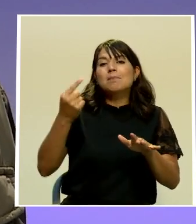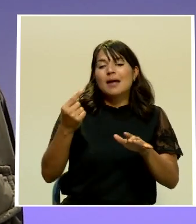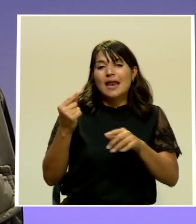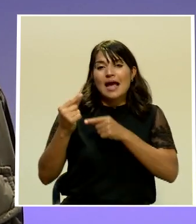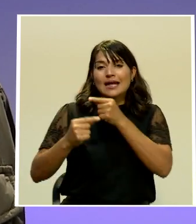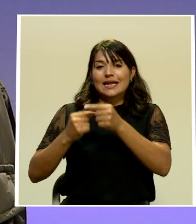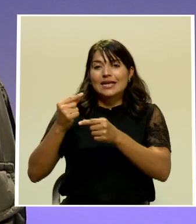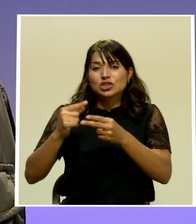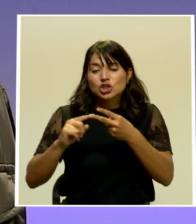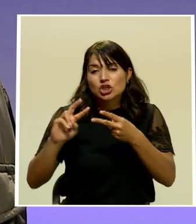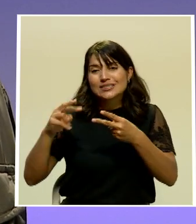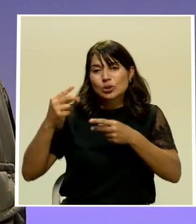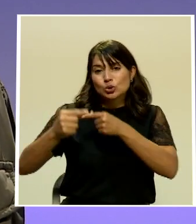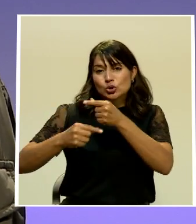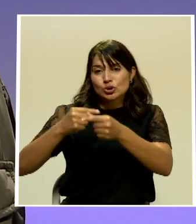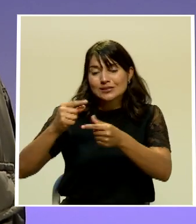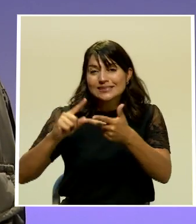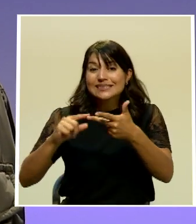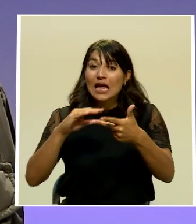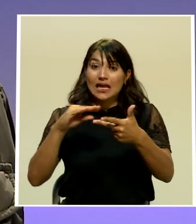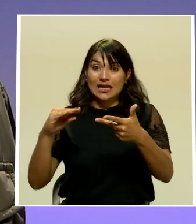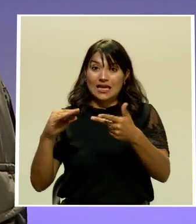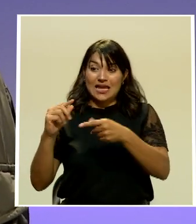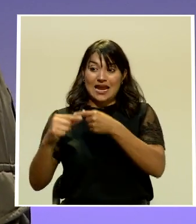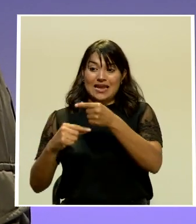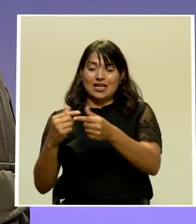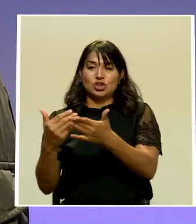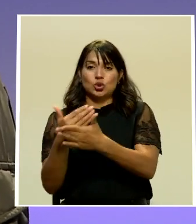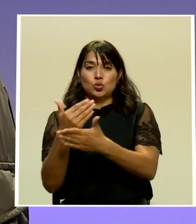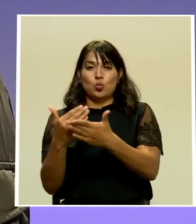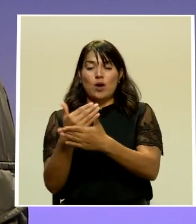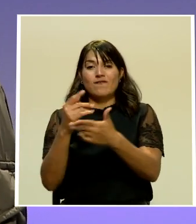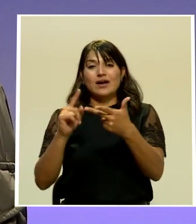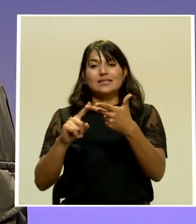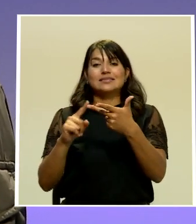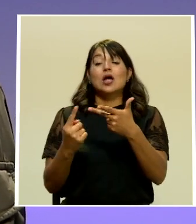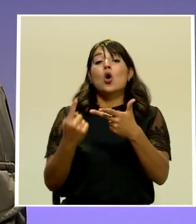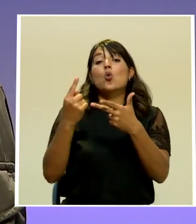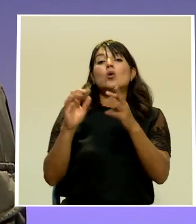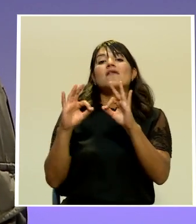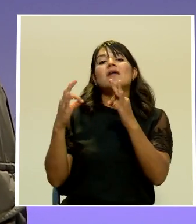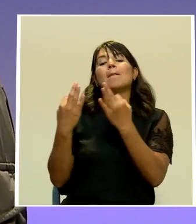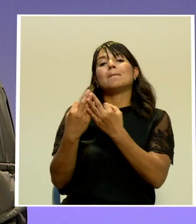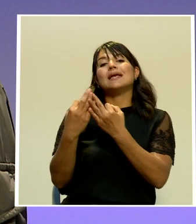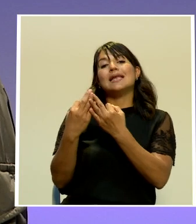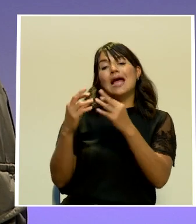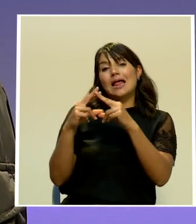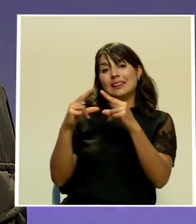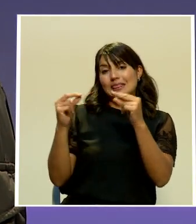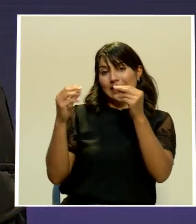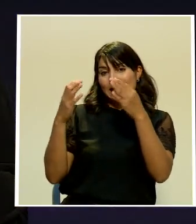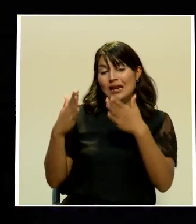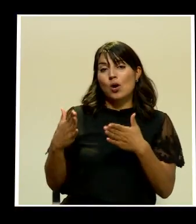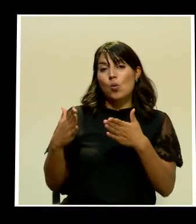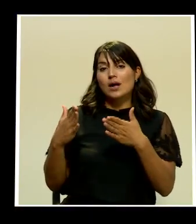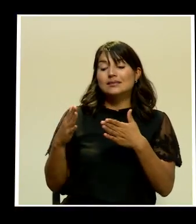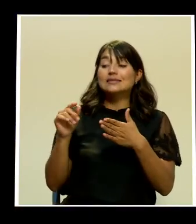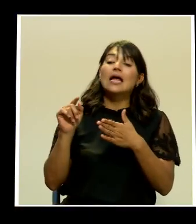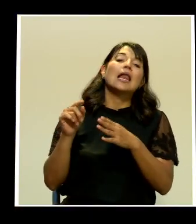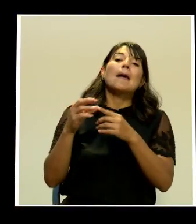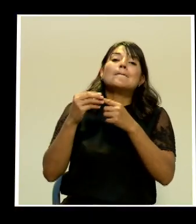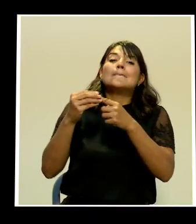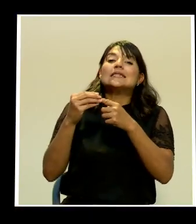otras nuevas. En este caso, la migración de una familia nicaragüense encabezado por